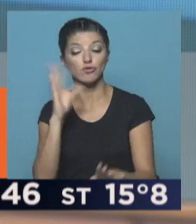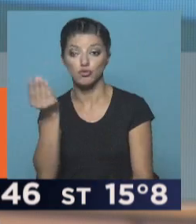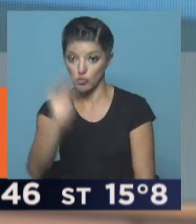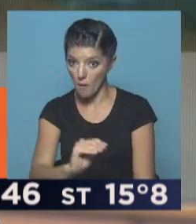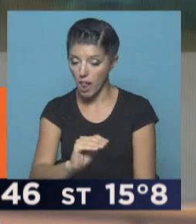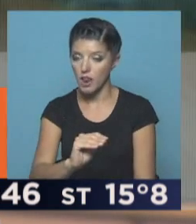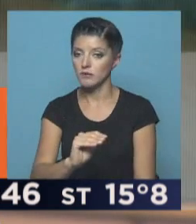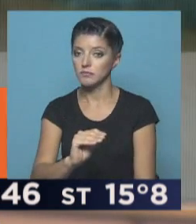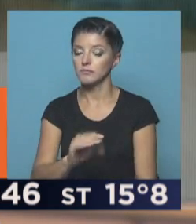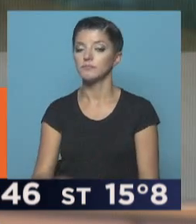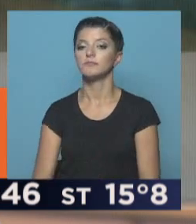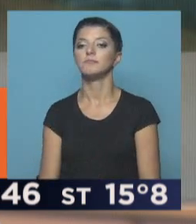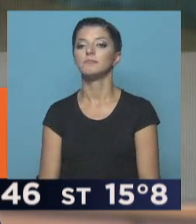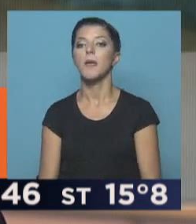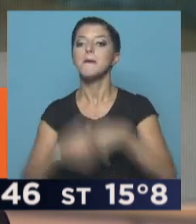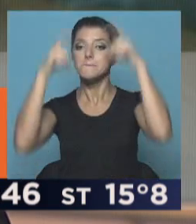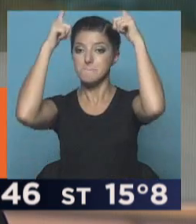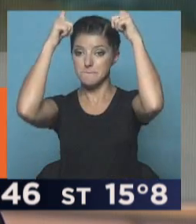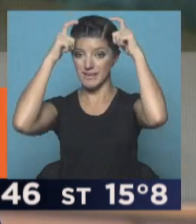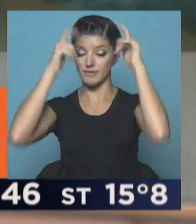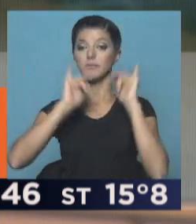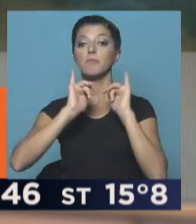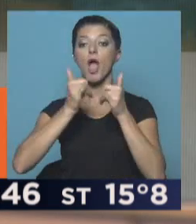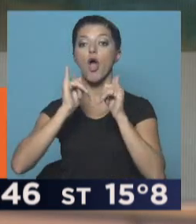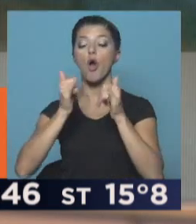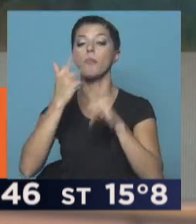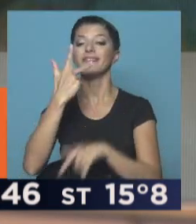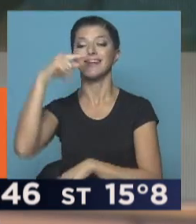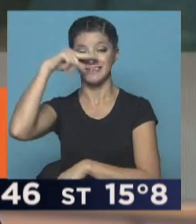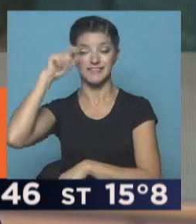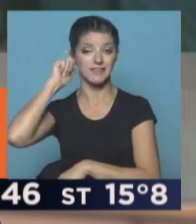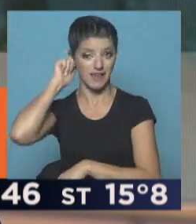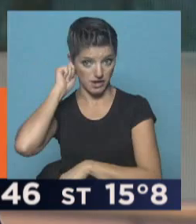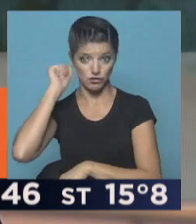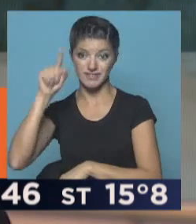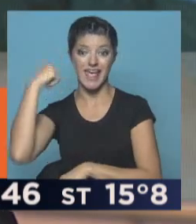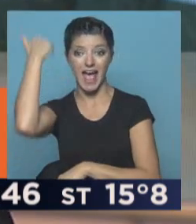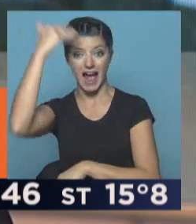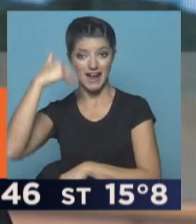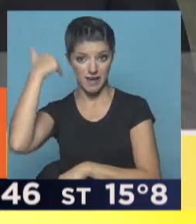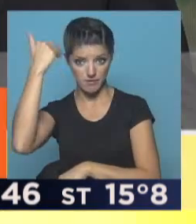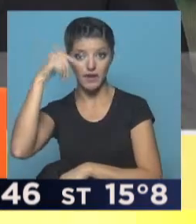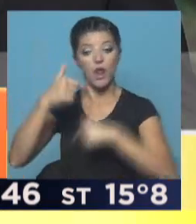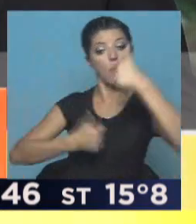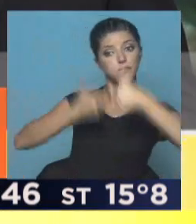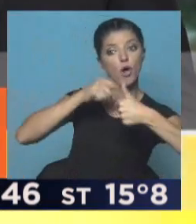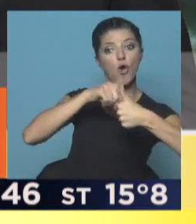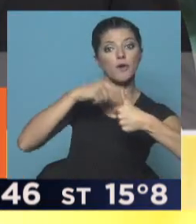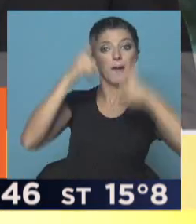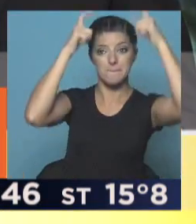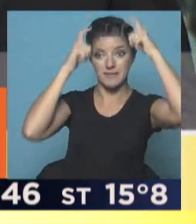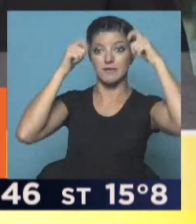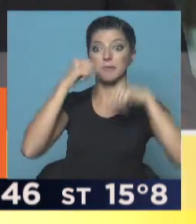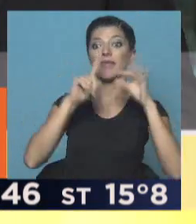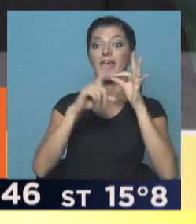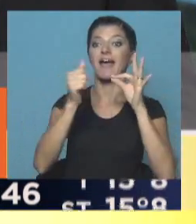el nombramiento de un príncipe joven de 37 años en Arabia Saudita, que compite con el príncipe de Qatar, que